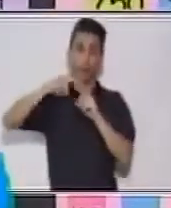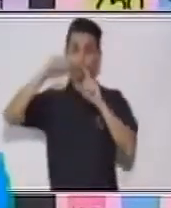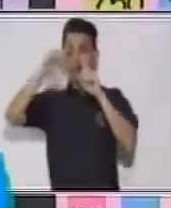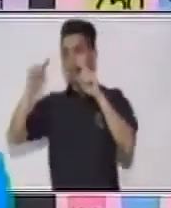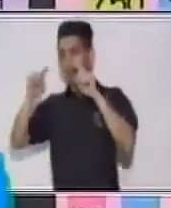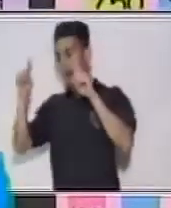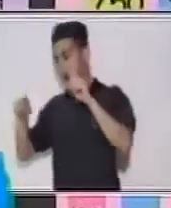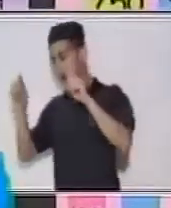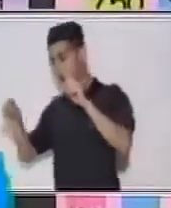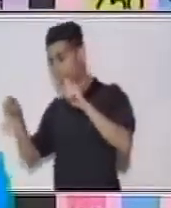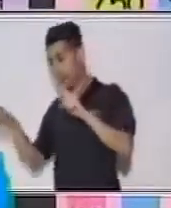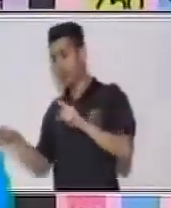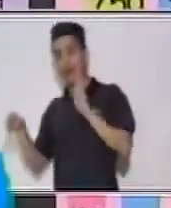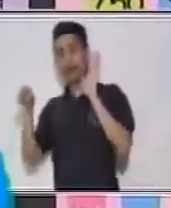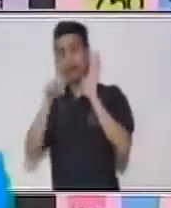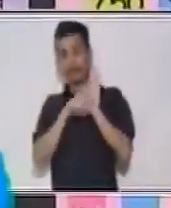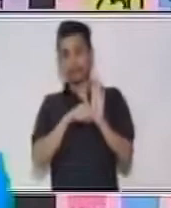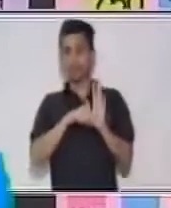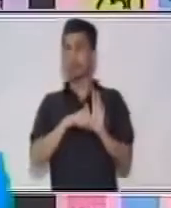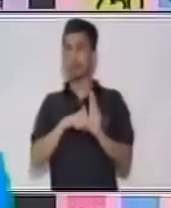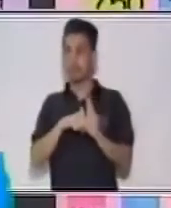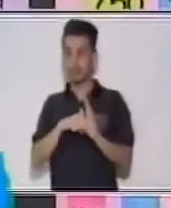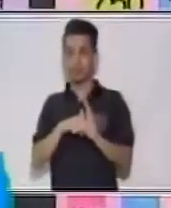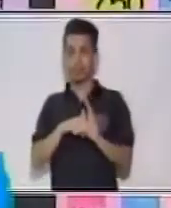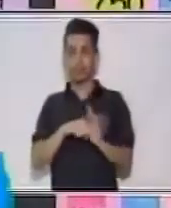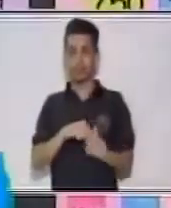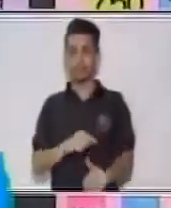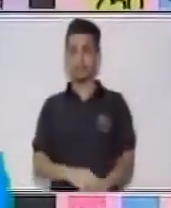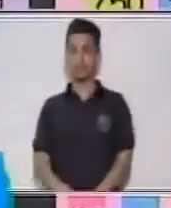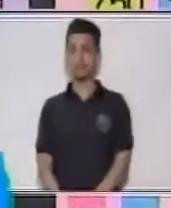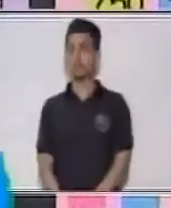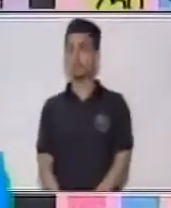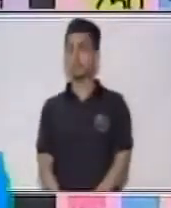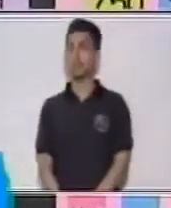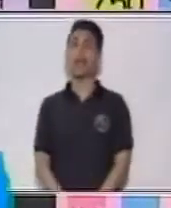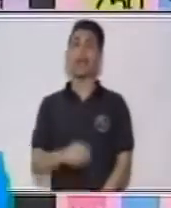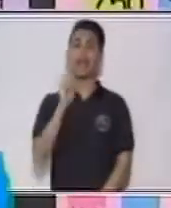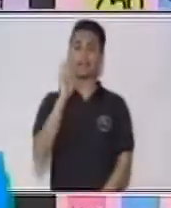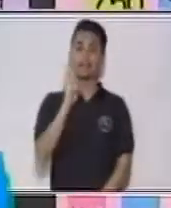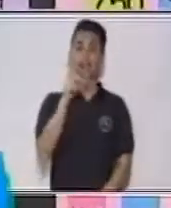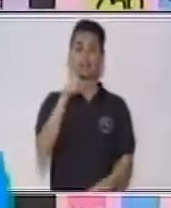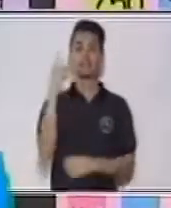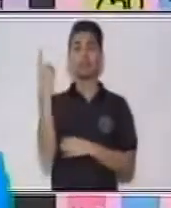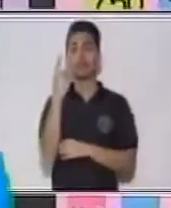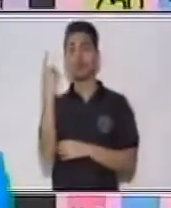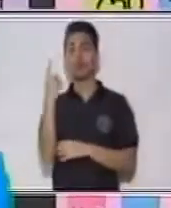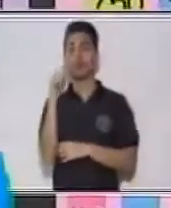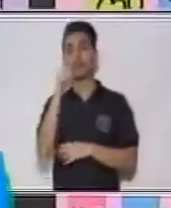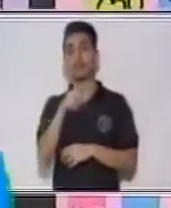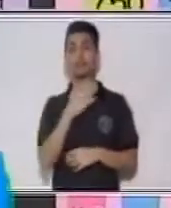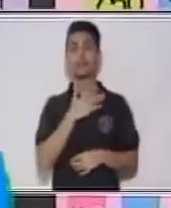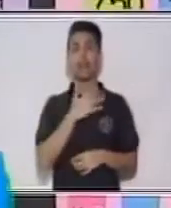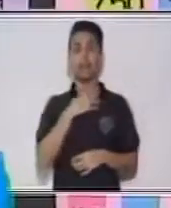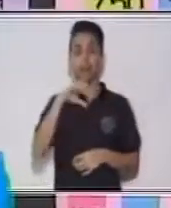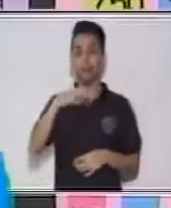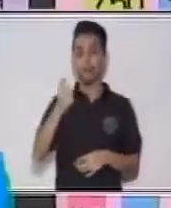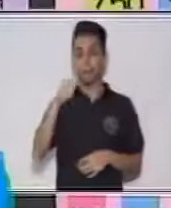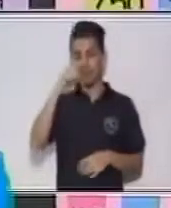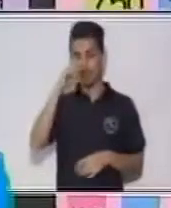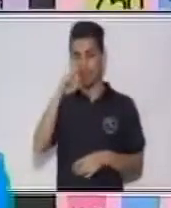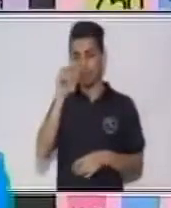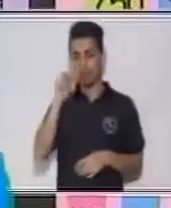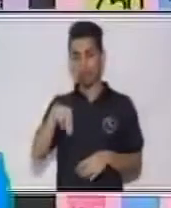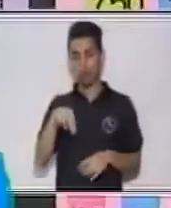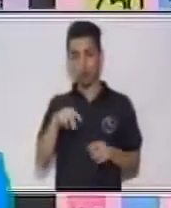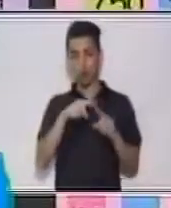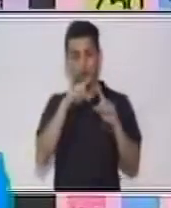subir sume y al bajar respecto esa es la importancia de este patrón ascender o